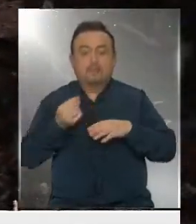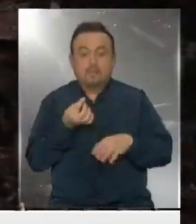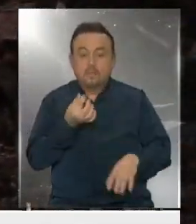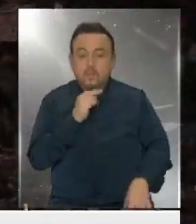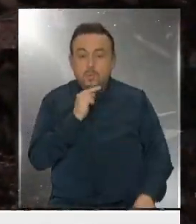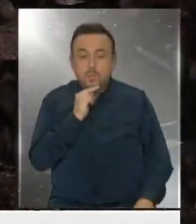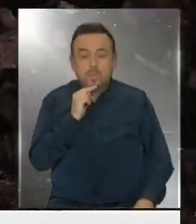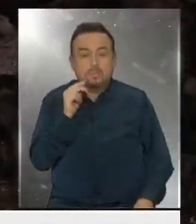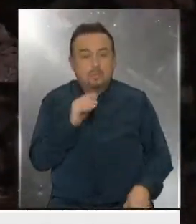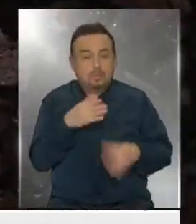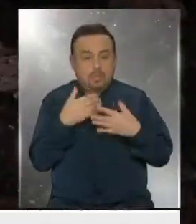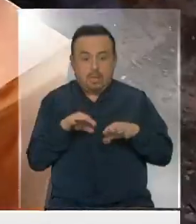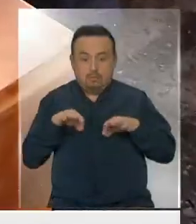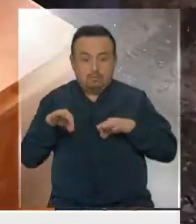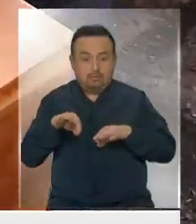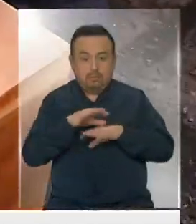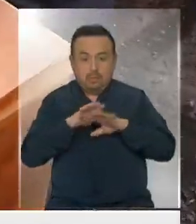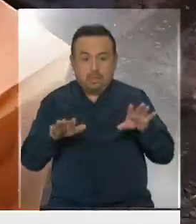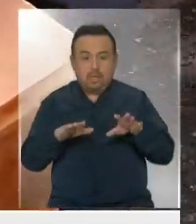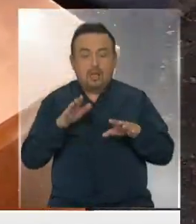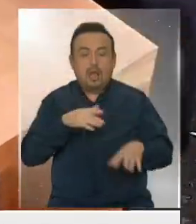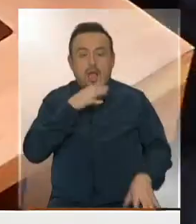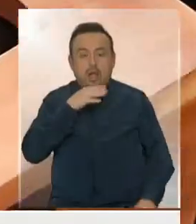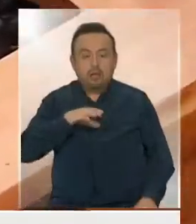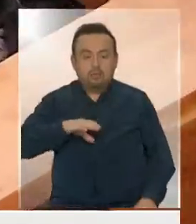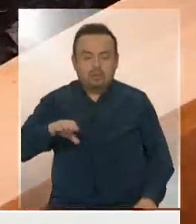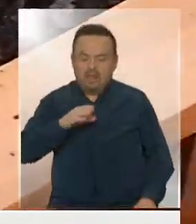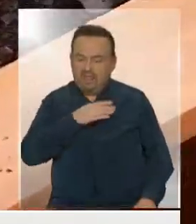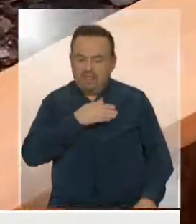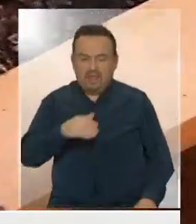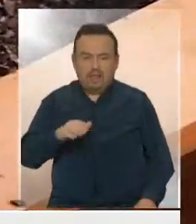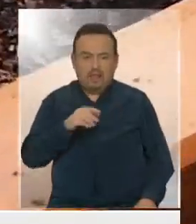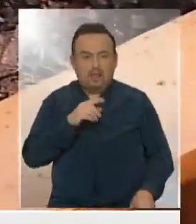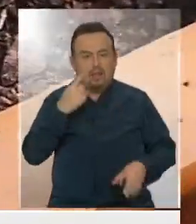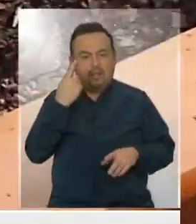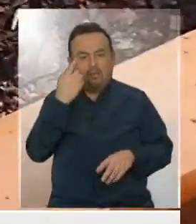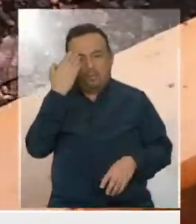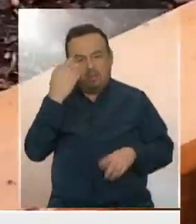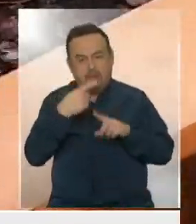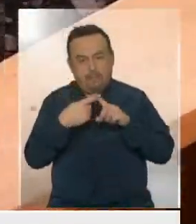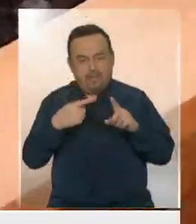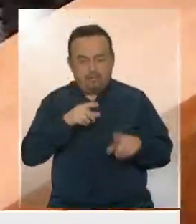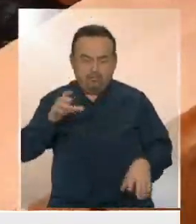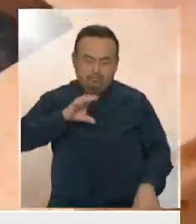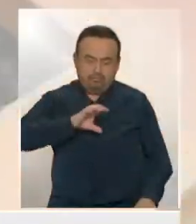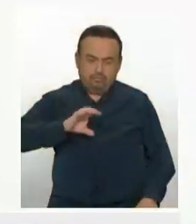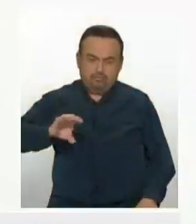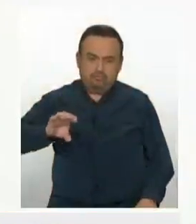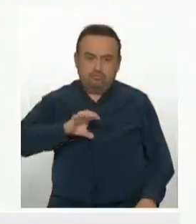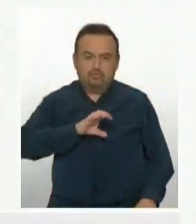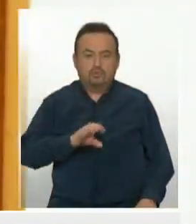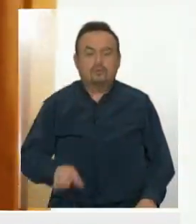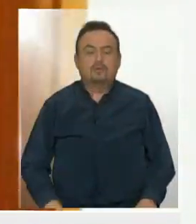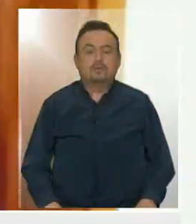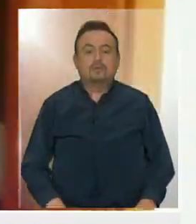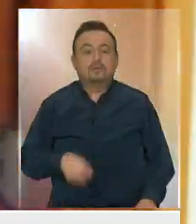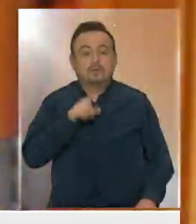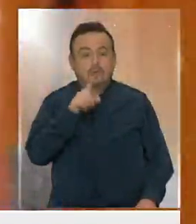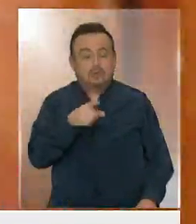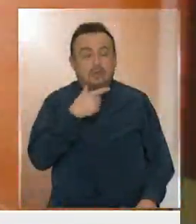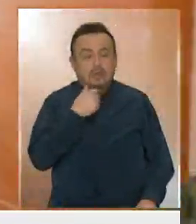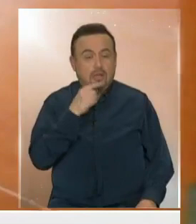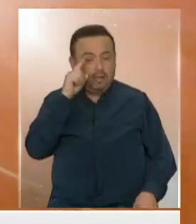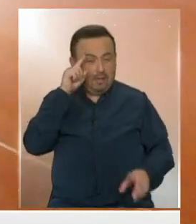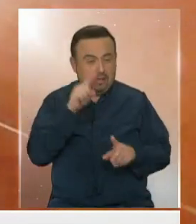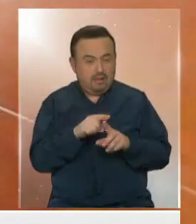Luego de tener todo plantado, hay que regar con agua directa, vía por medio, según expertos. Pero si usted